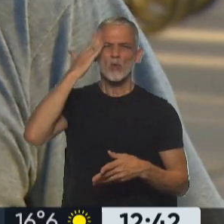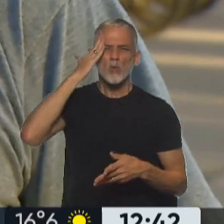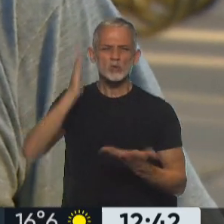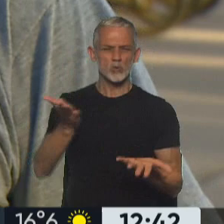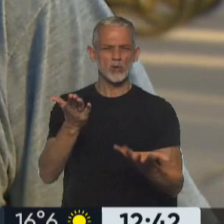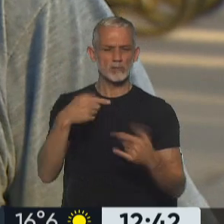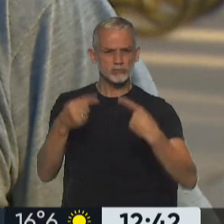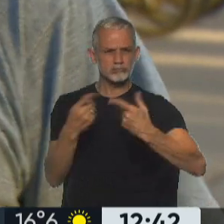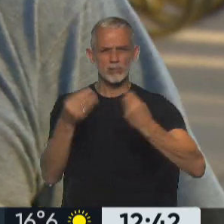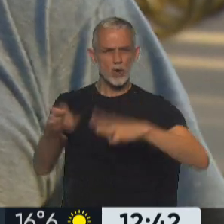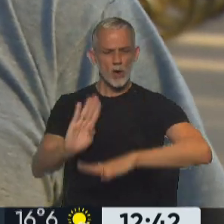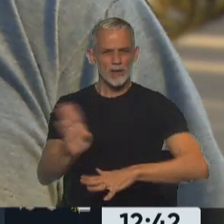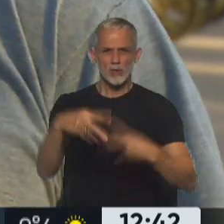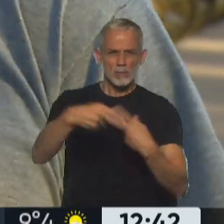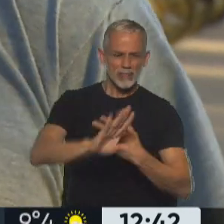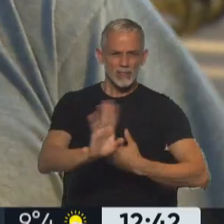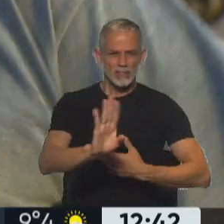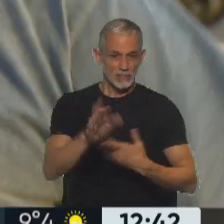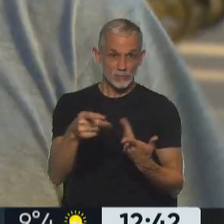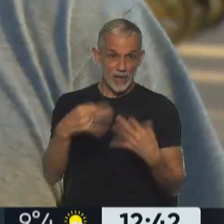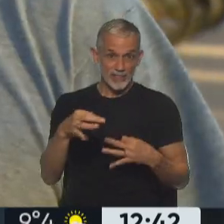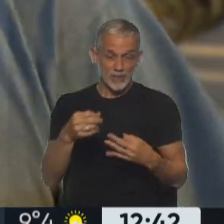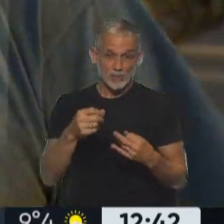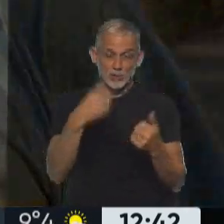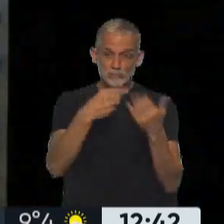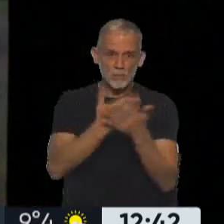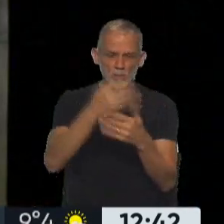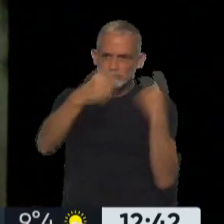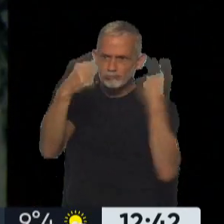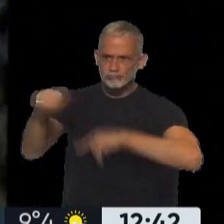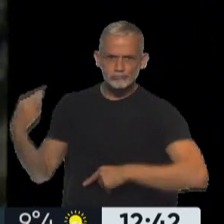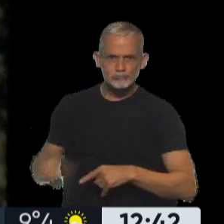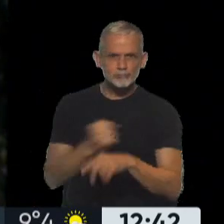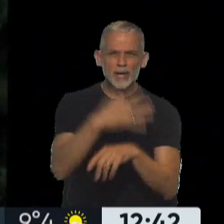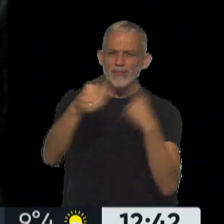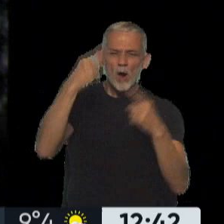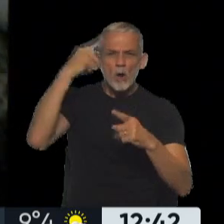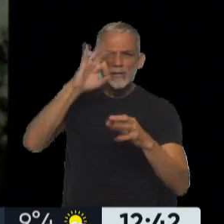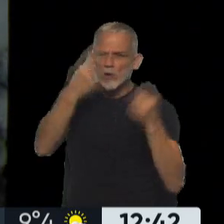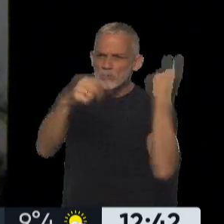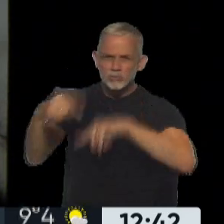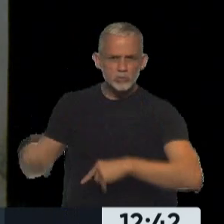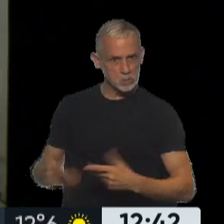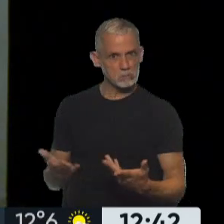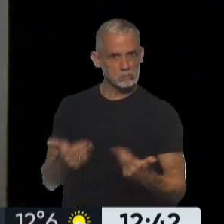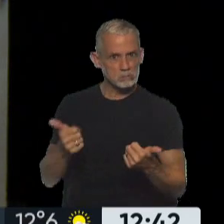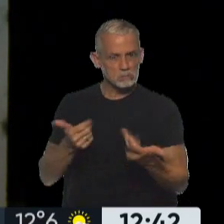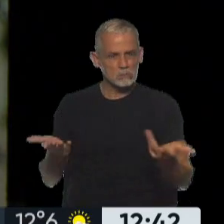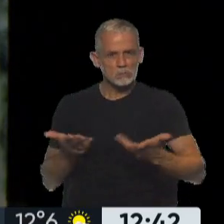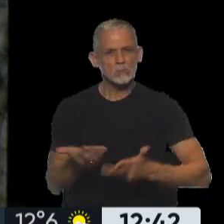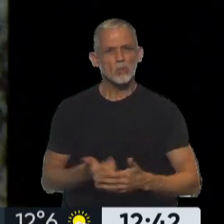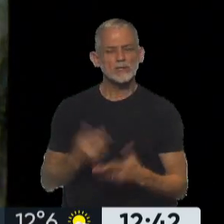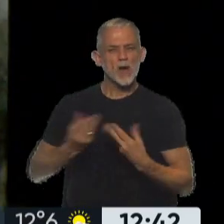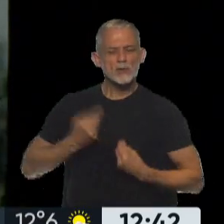culturales y por estas propuestas que son tan diversas, porque la diversidad de opinión, la diversidad de expresión, es